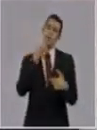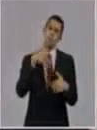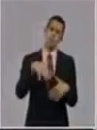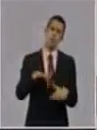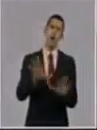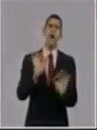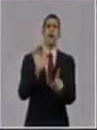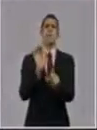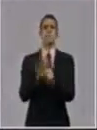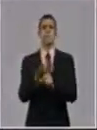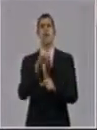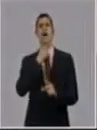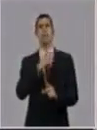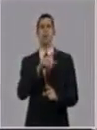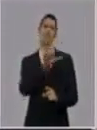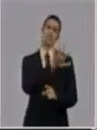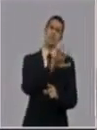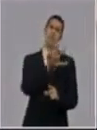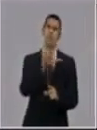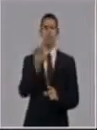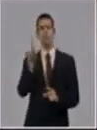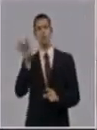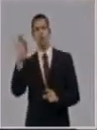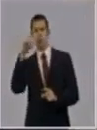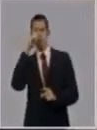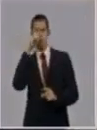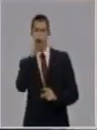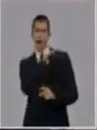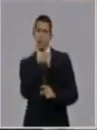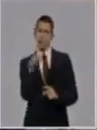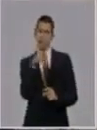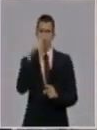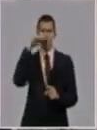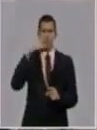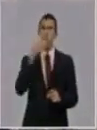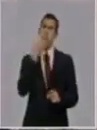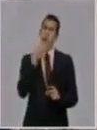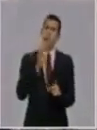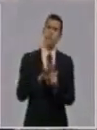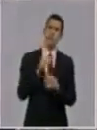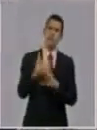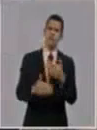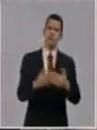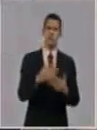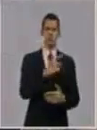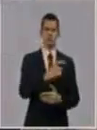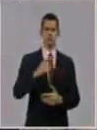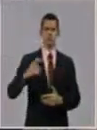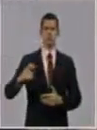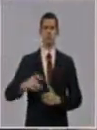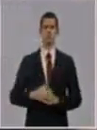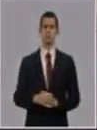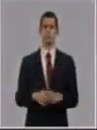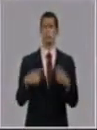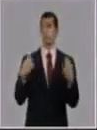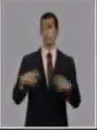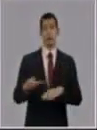años, iniciando el estudio en el grupo de 12 a 18. Una vez demostrada la seguridad en este